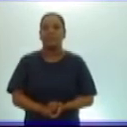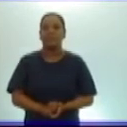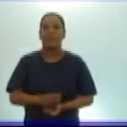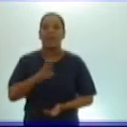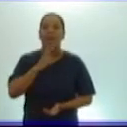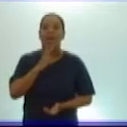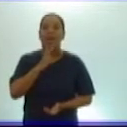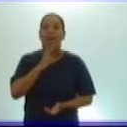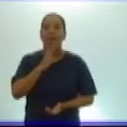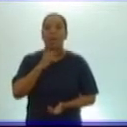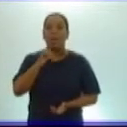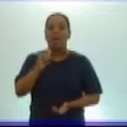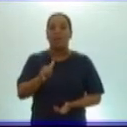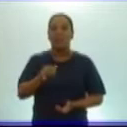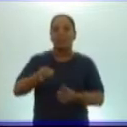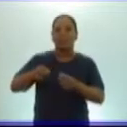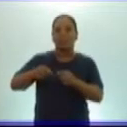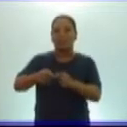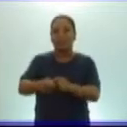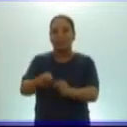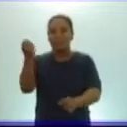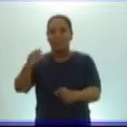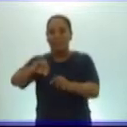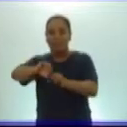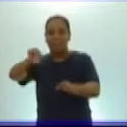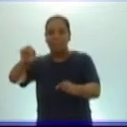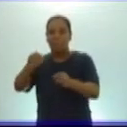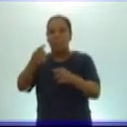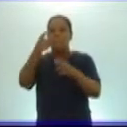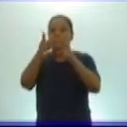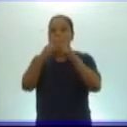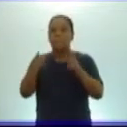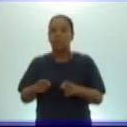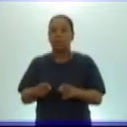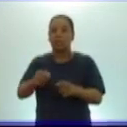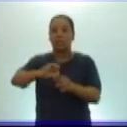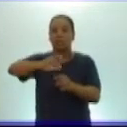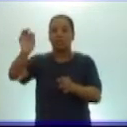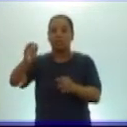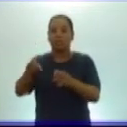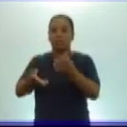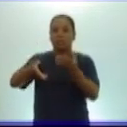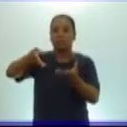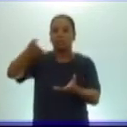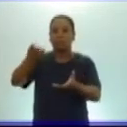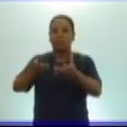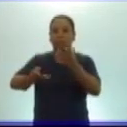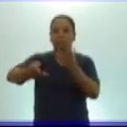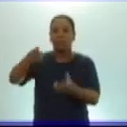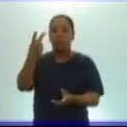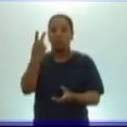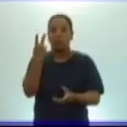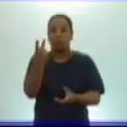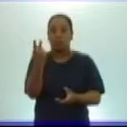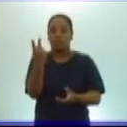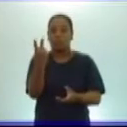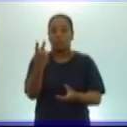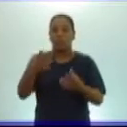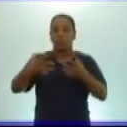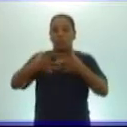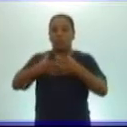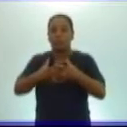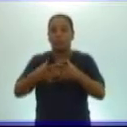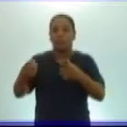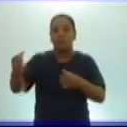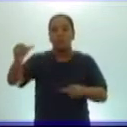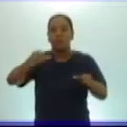Agua y corcho. Agua y corcho que son dos componentes, un componente líquido y un